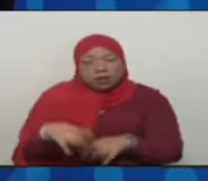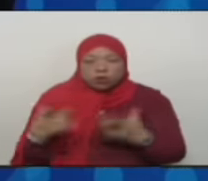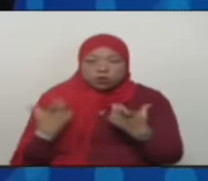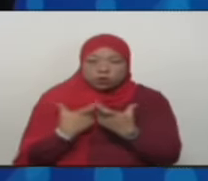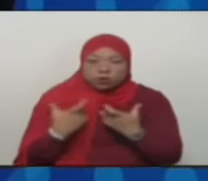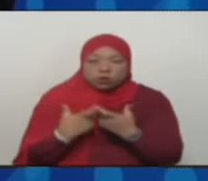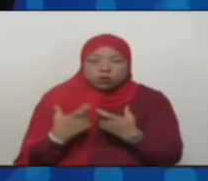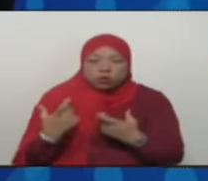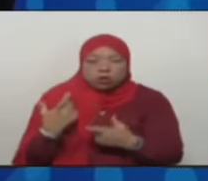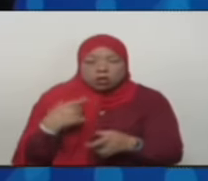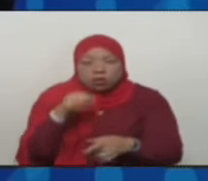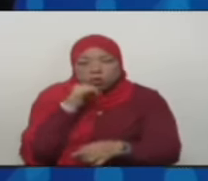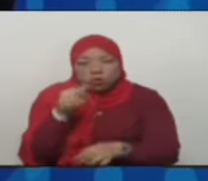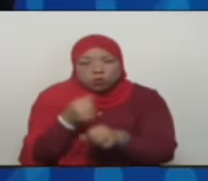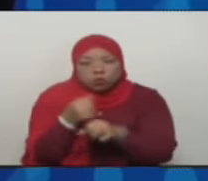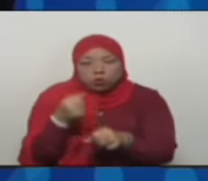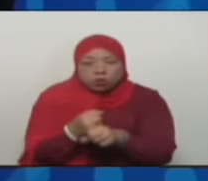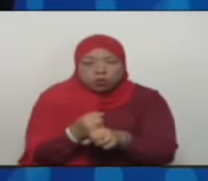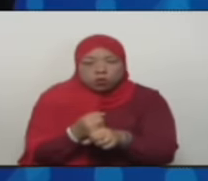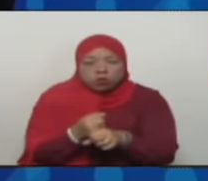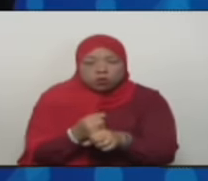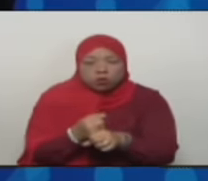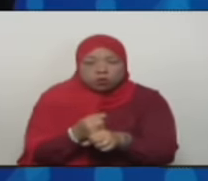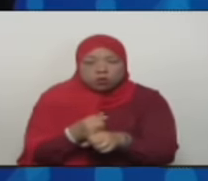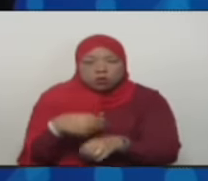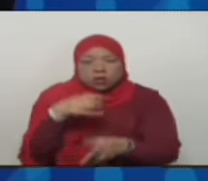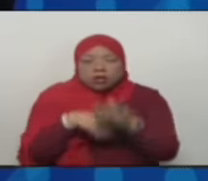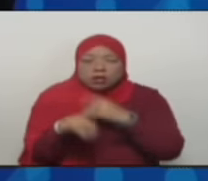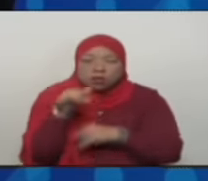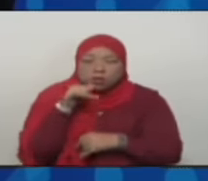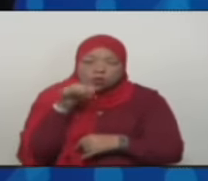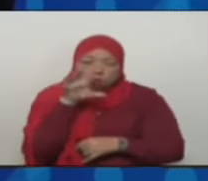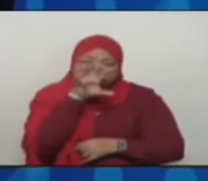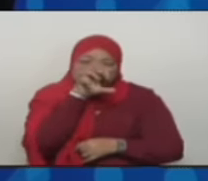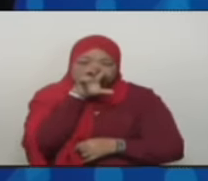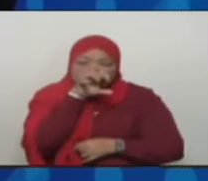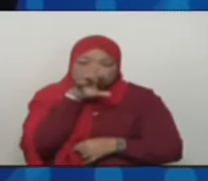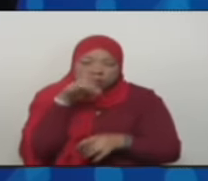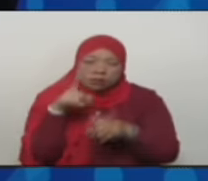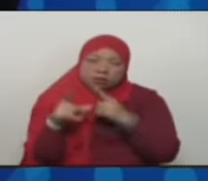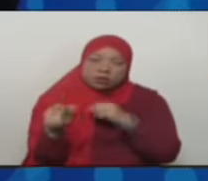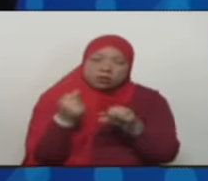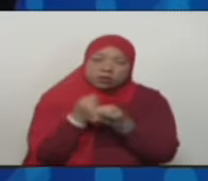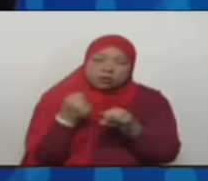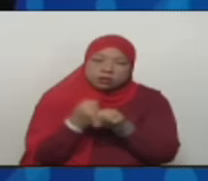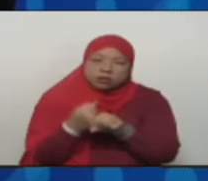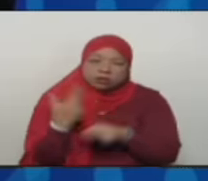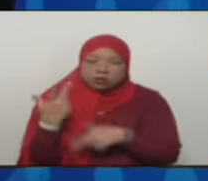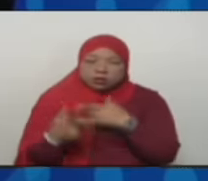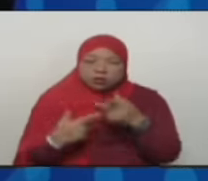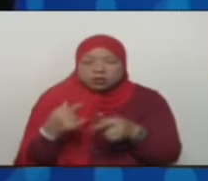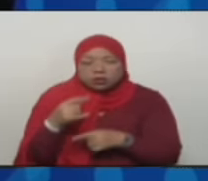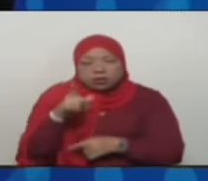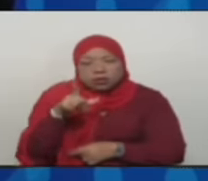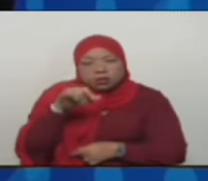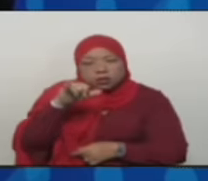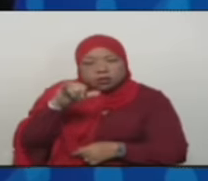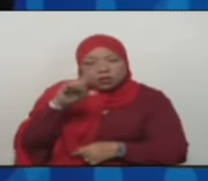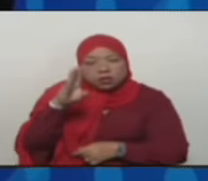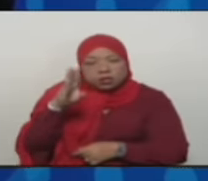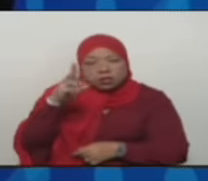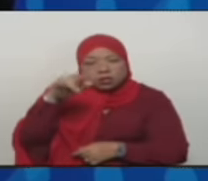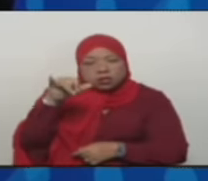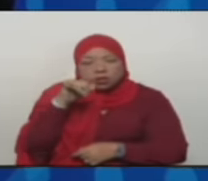una guerra de perros. Querían llevarnos al esquema de guerra de perros, a donde llevaron a Bengasi y a Libia, y a donde han